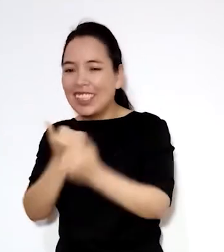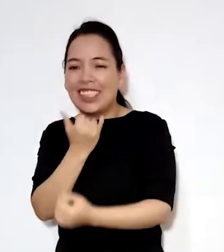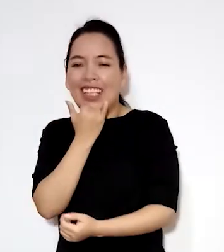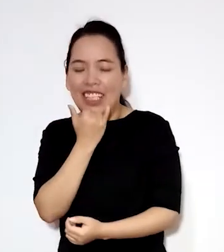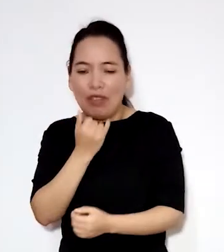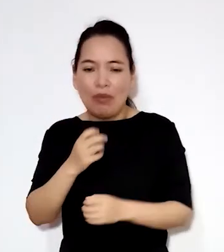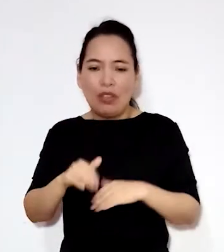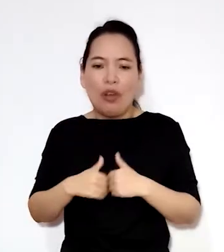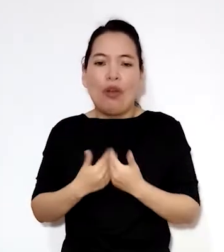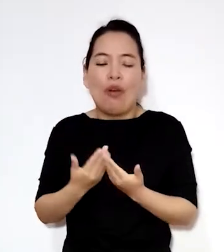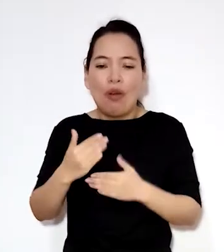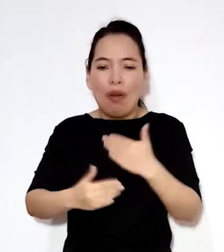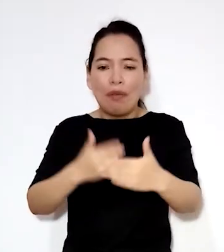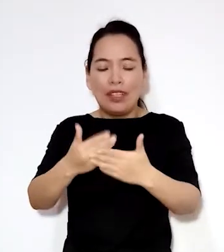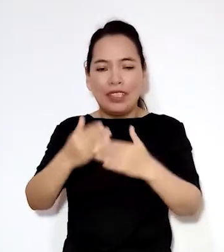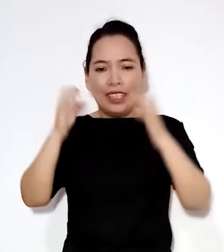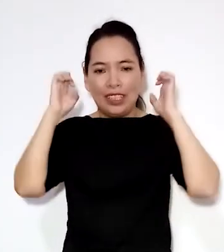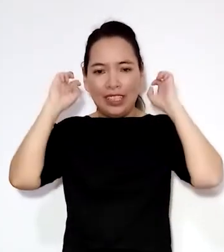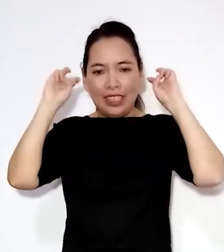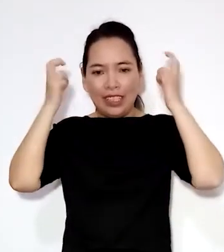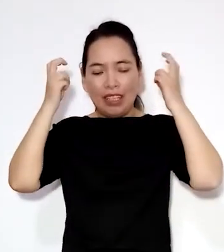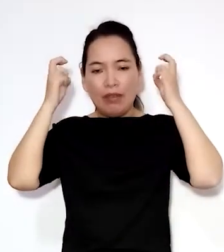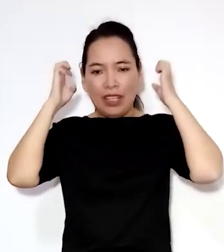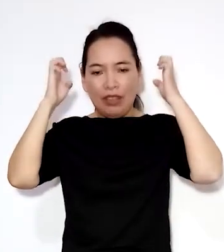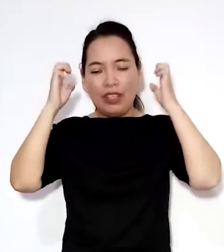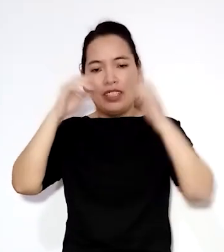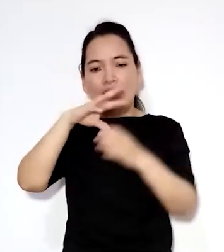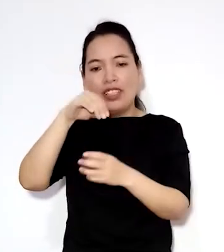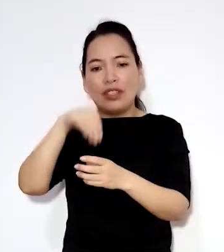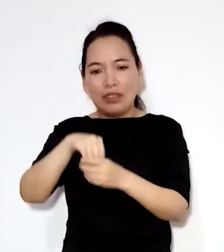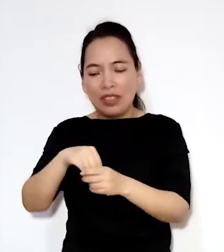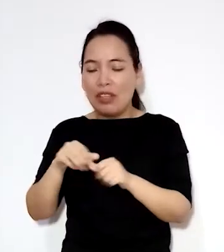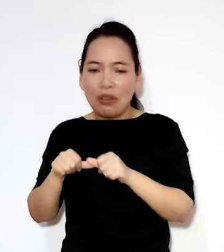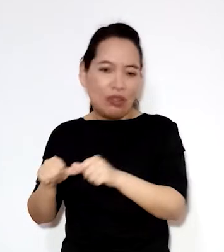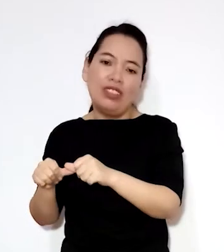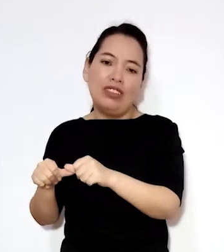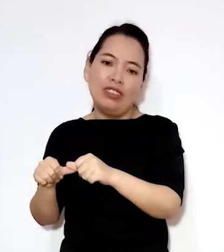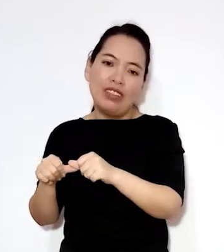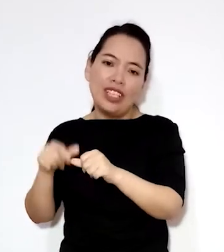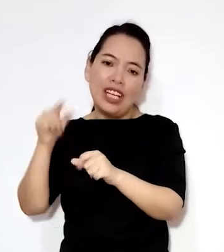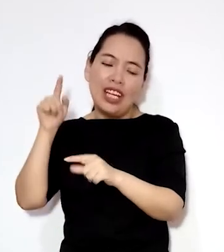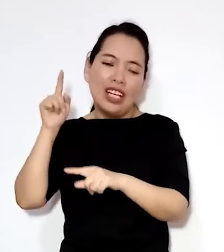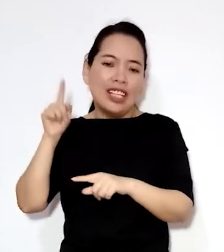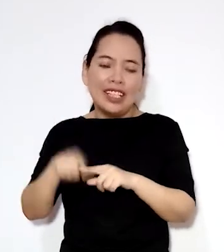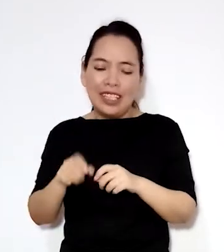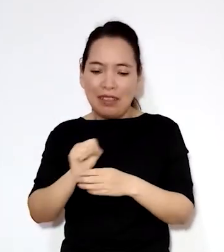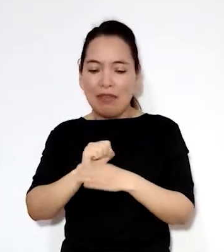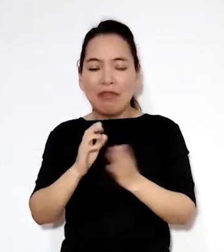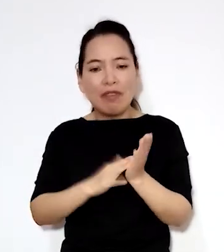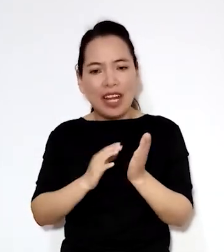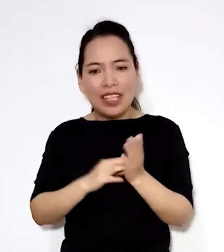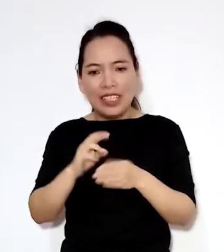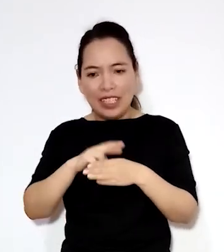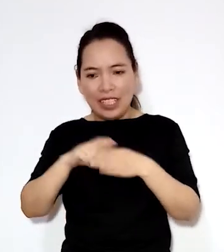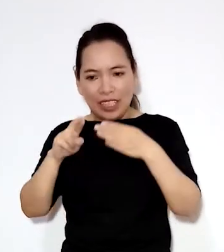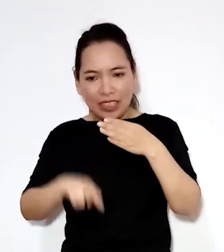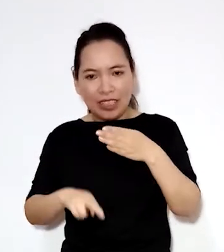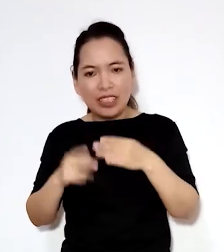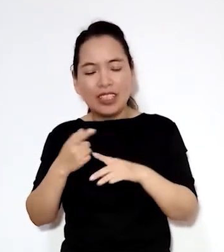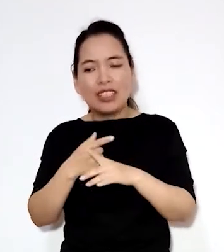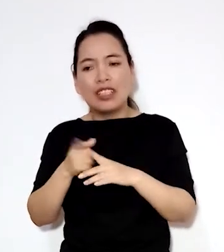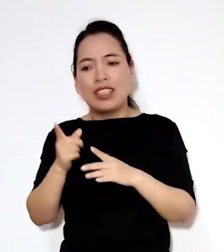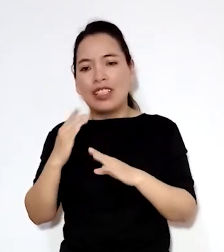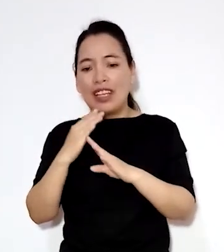que creemos, y que las percepciones equivocadas sobre cómo avanzar en materia de educación inclusiva siguen estando ahí, y que